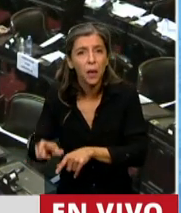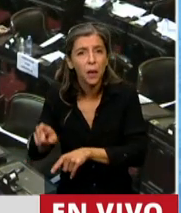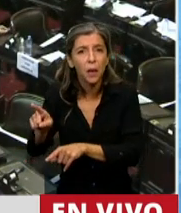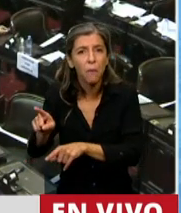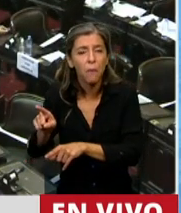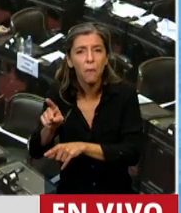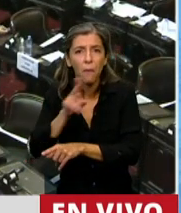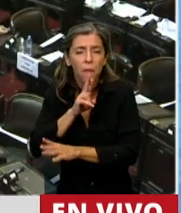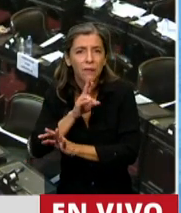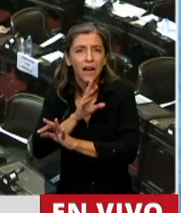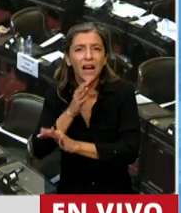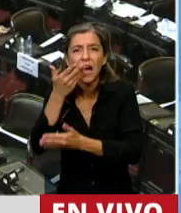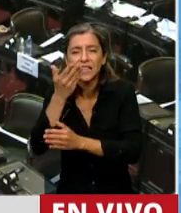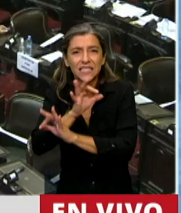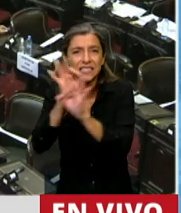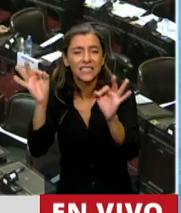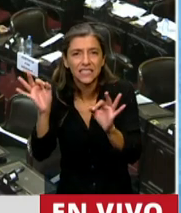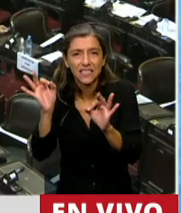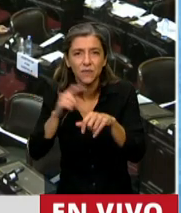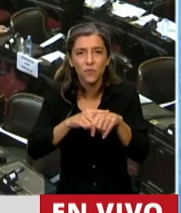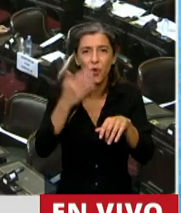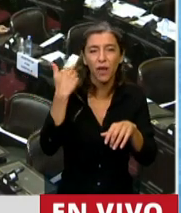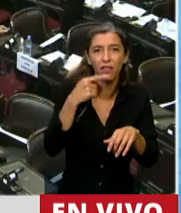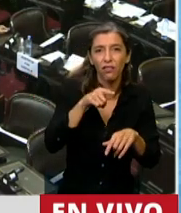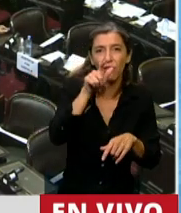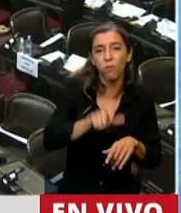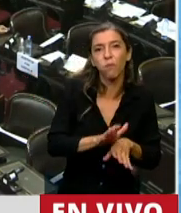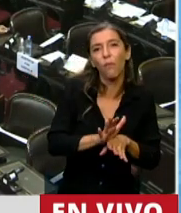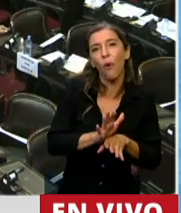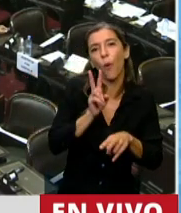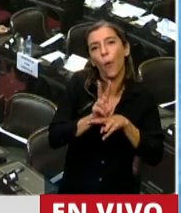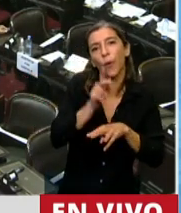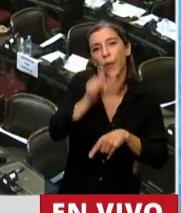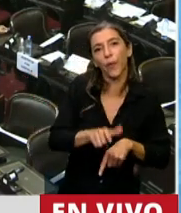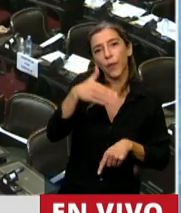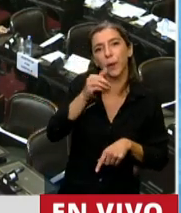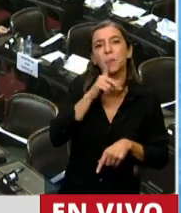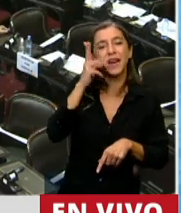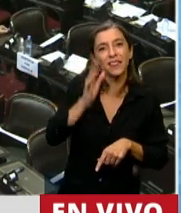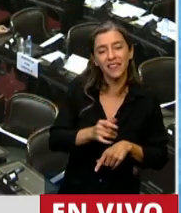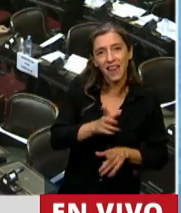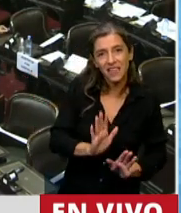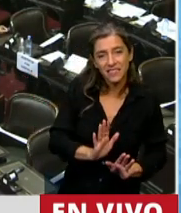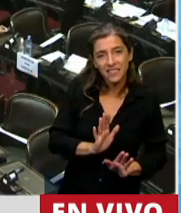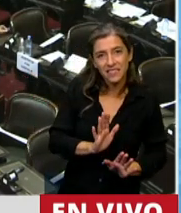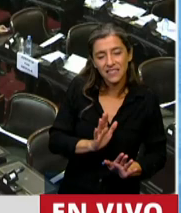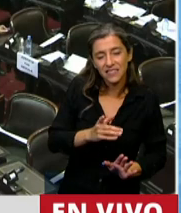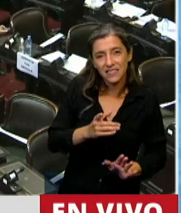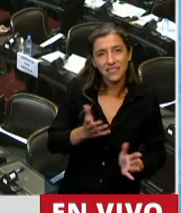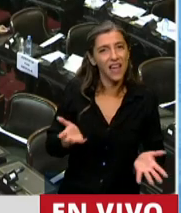a Martínez. Presidenta, ayer participé en un acto convocado por